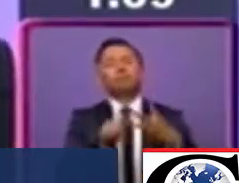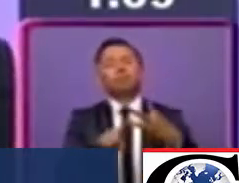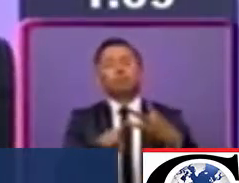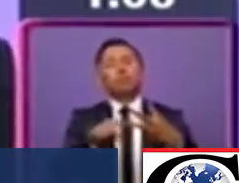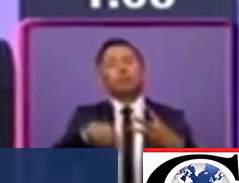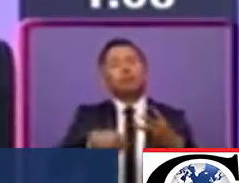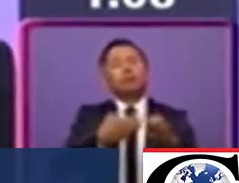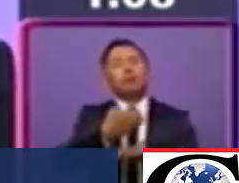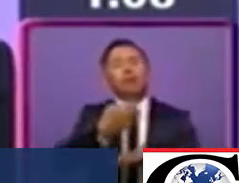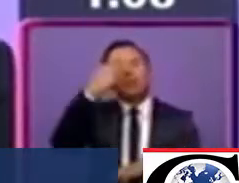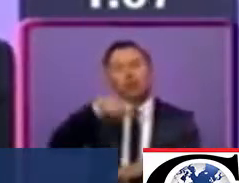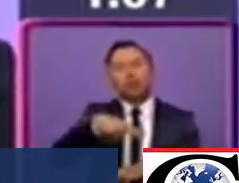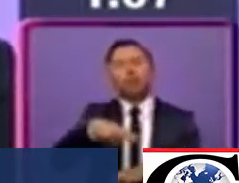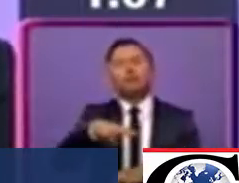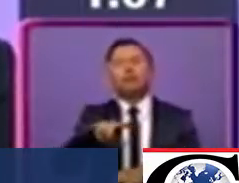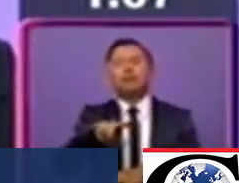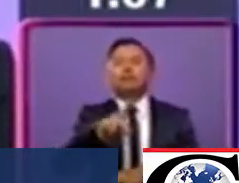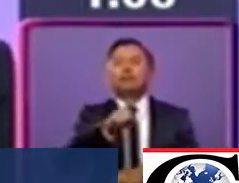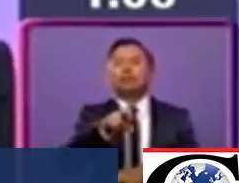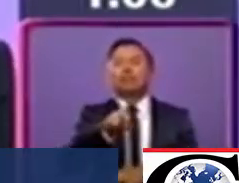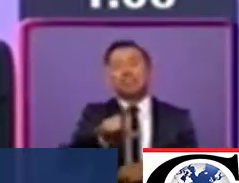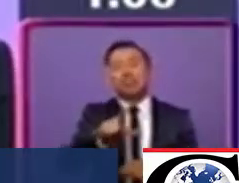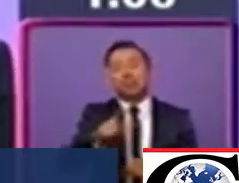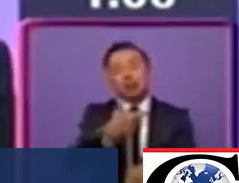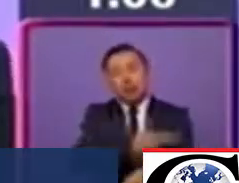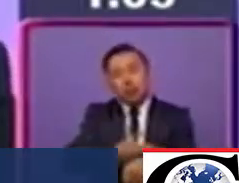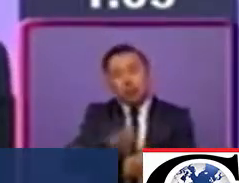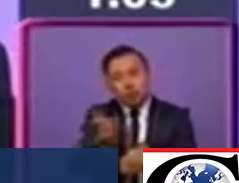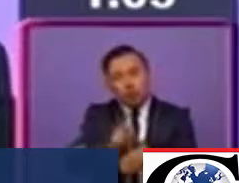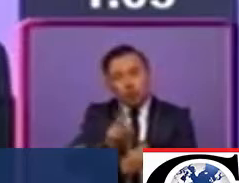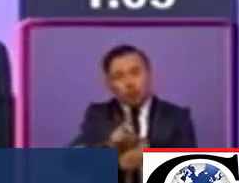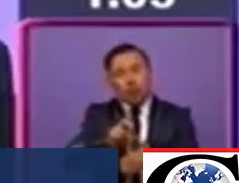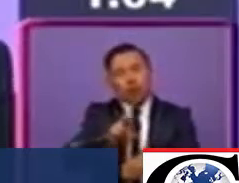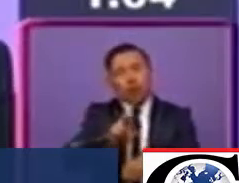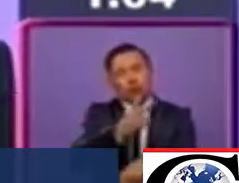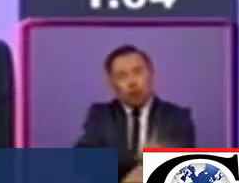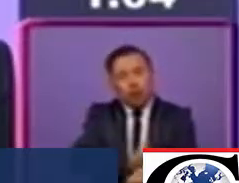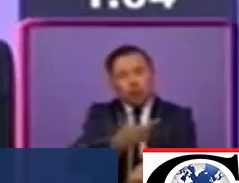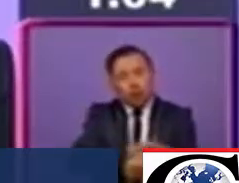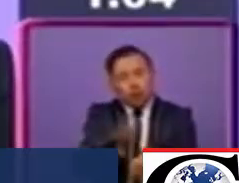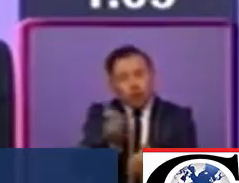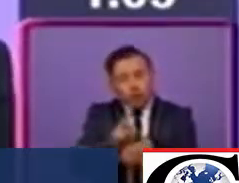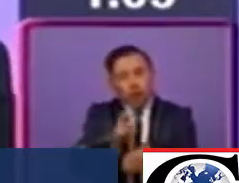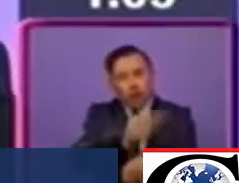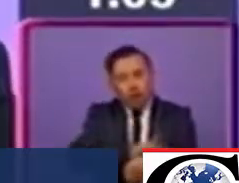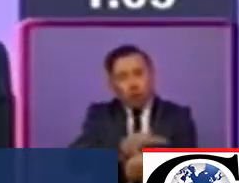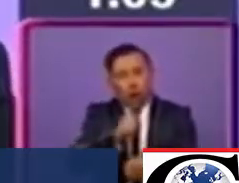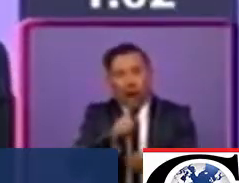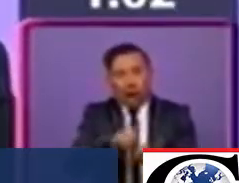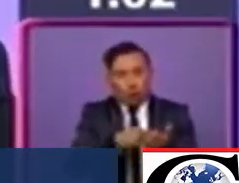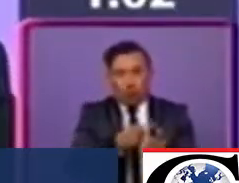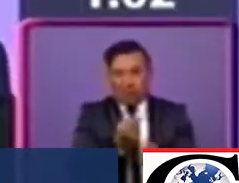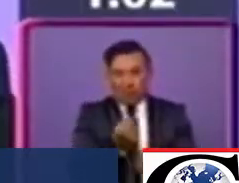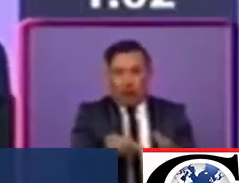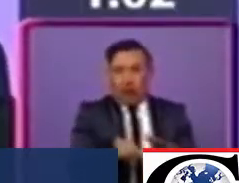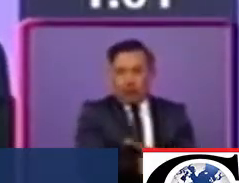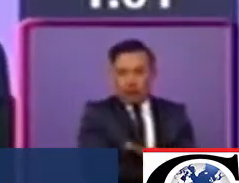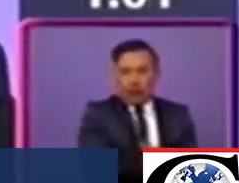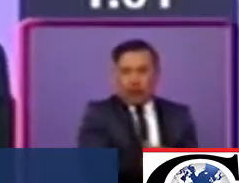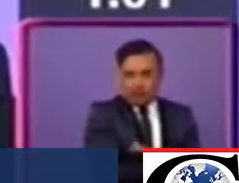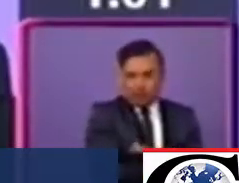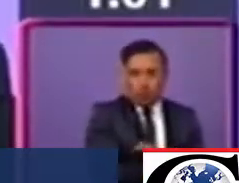un enfrentamiento entre el grupo antorchista y los militantes de Delfina que se encontraban ahí en la plaza principal